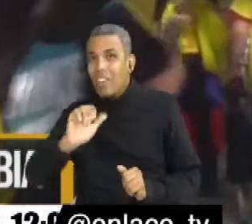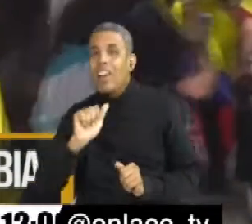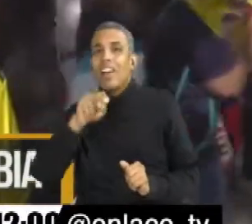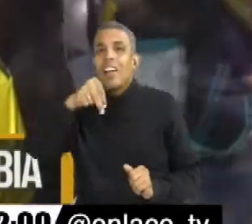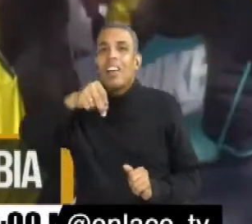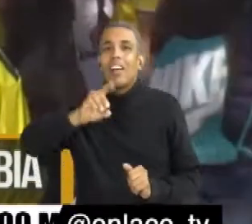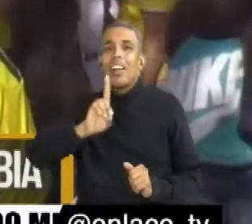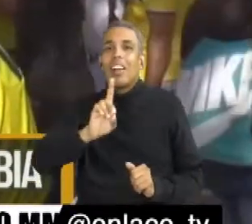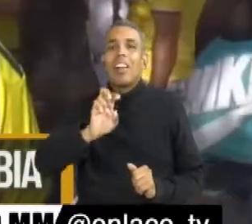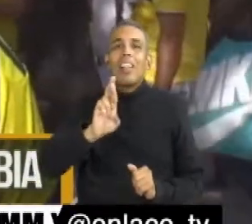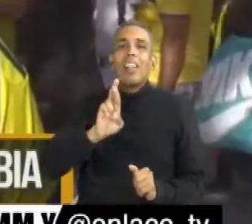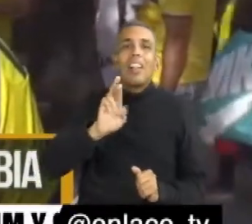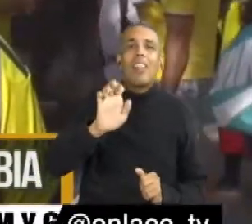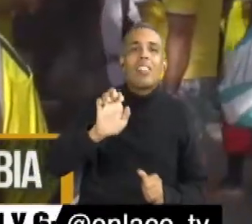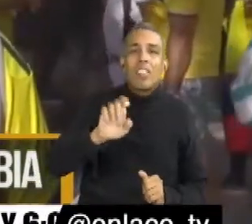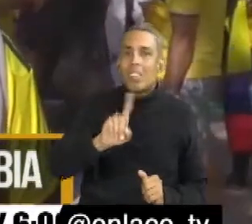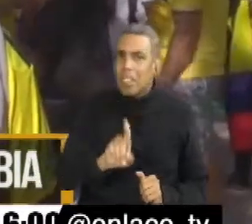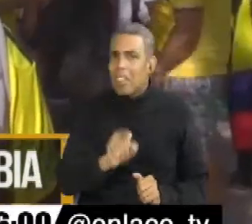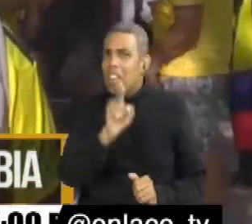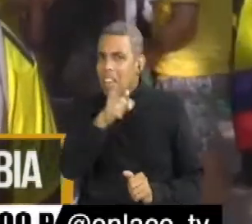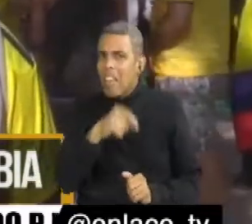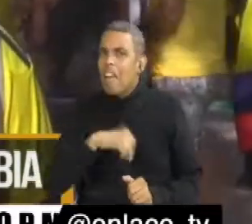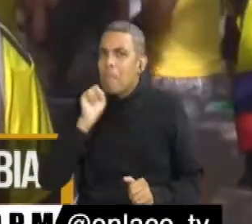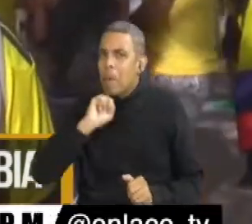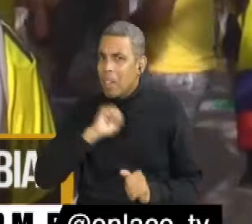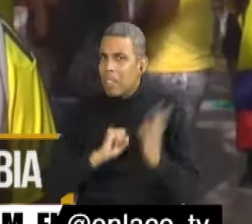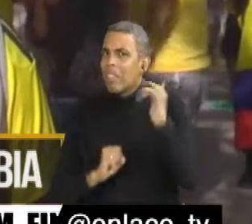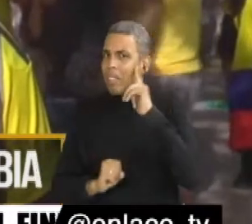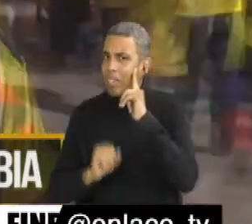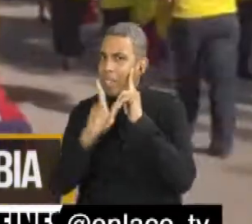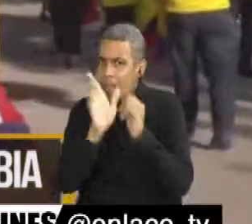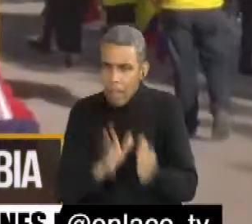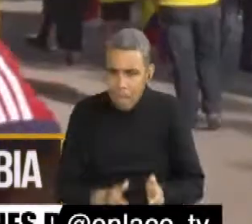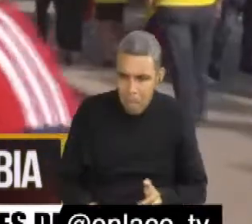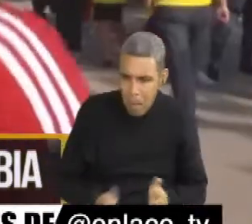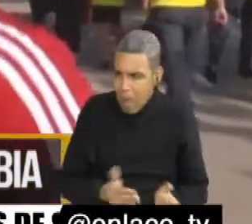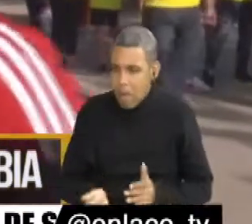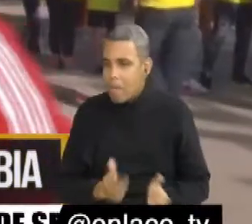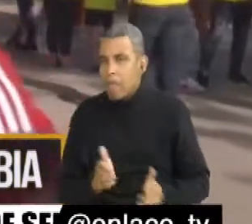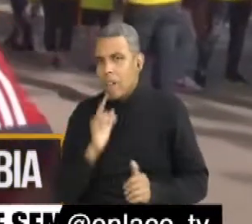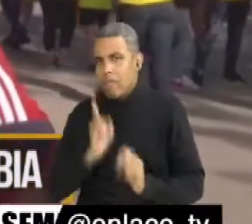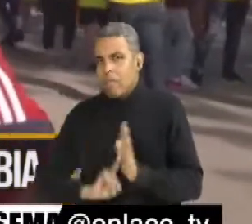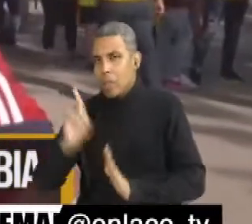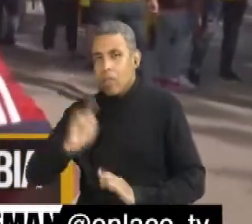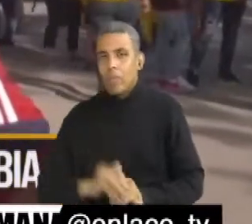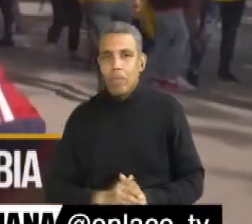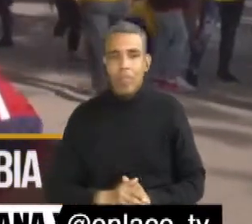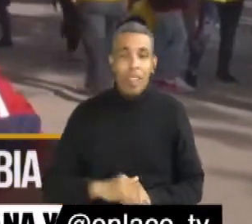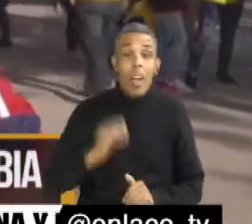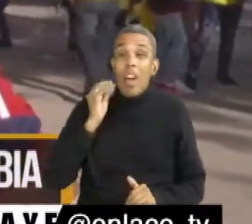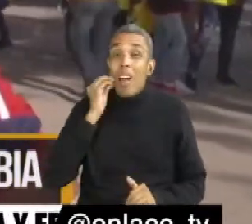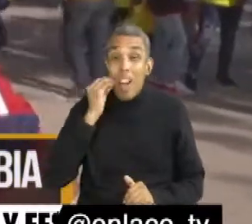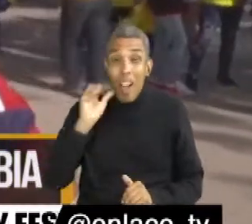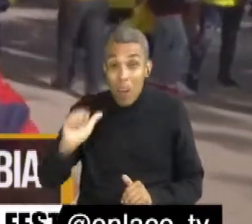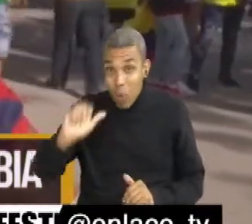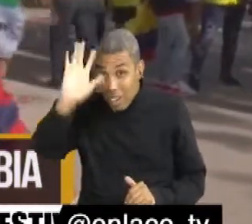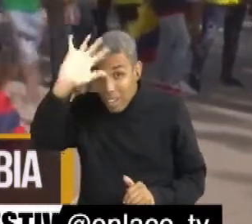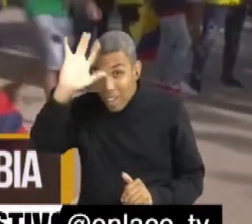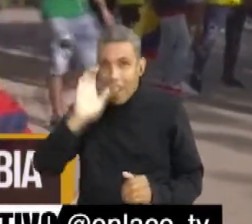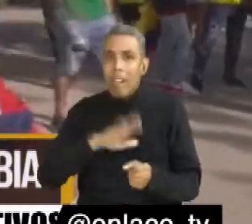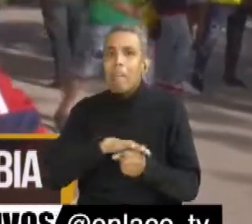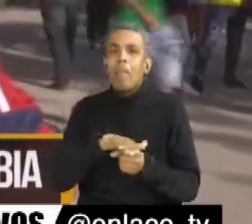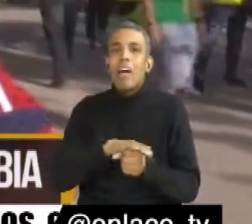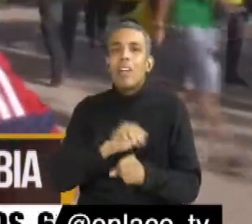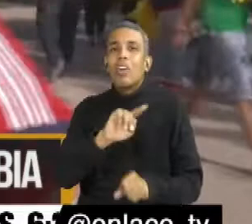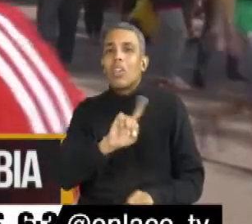Para mi hijo Andrés Josuá, que es nueva promesa en el fútbol en Barranca Bermeja, que pronto lo tendrá acá en Madrid. Bueno, un saludo para mi abuela, que está allá en el barrio San